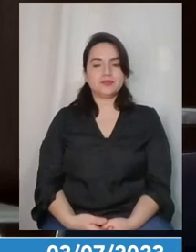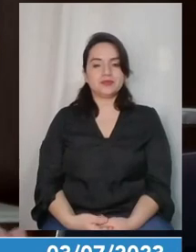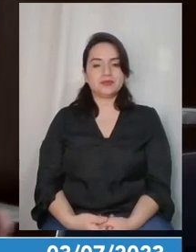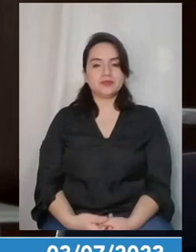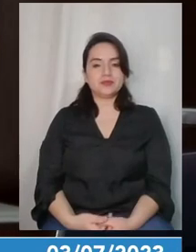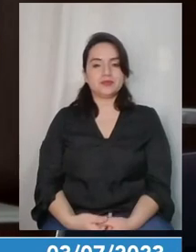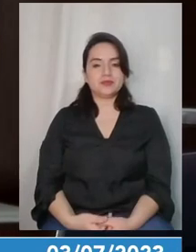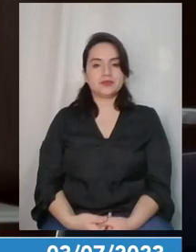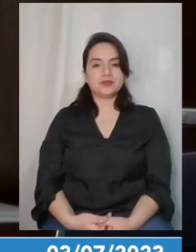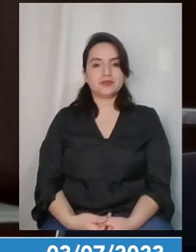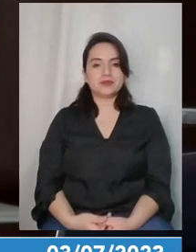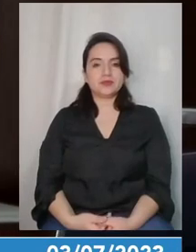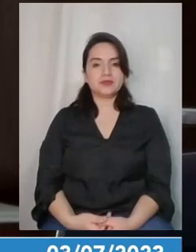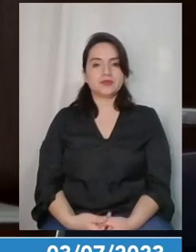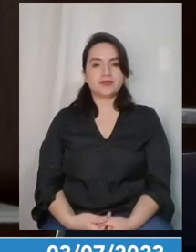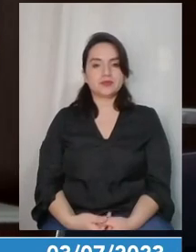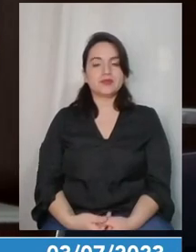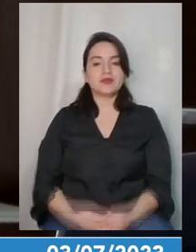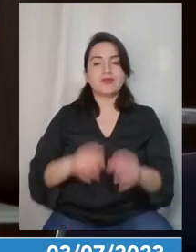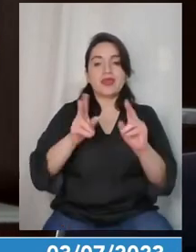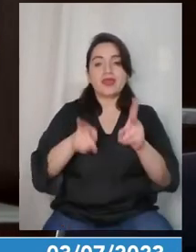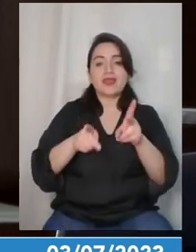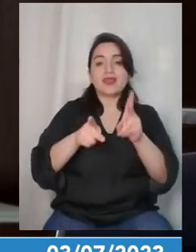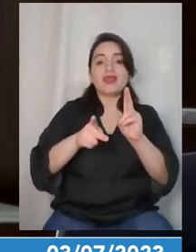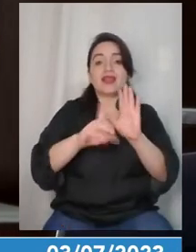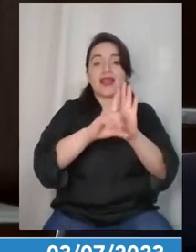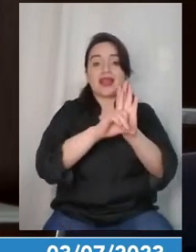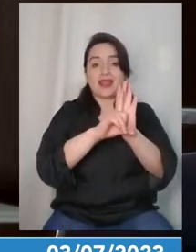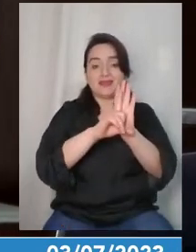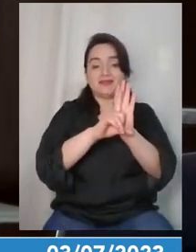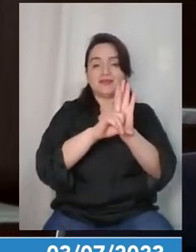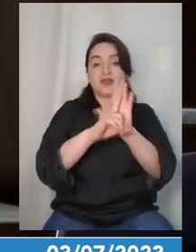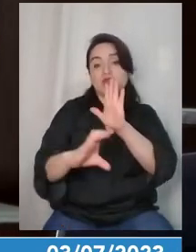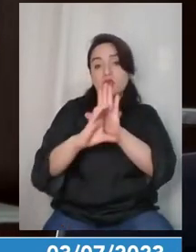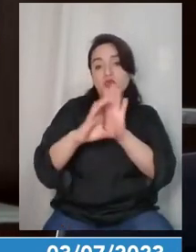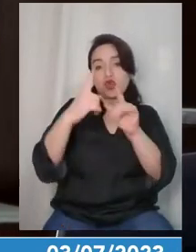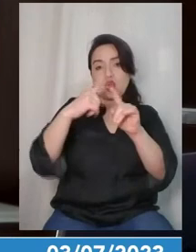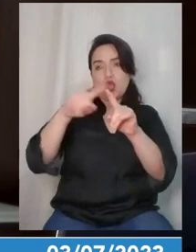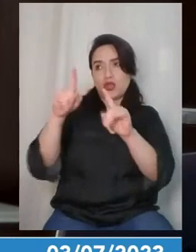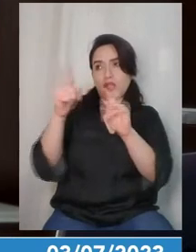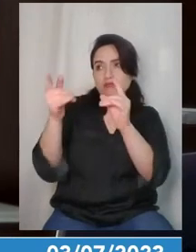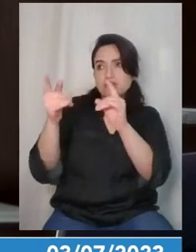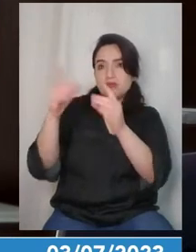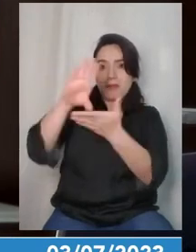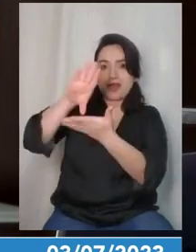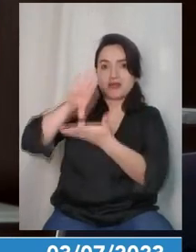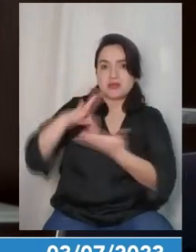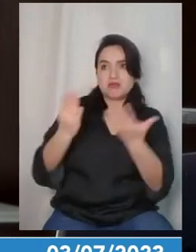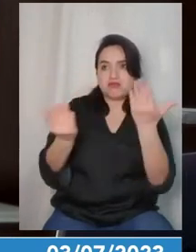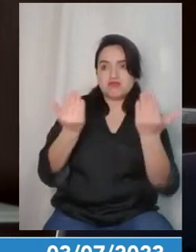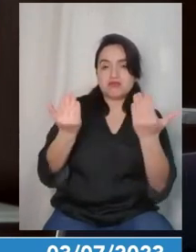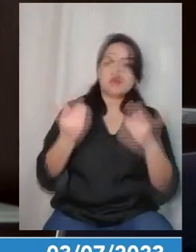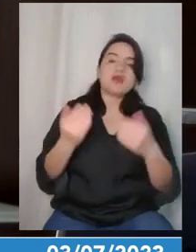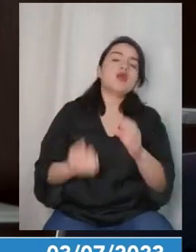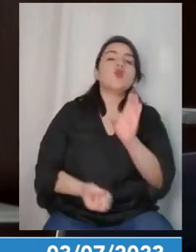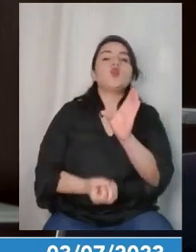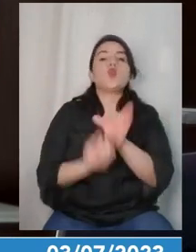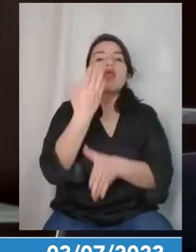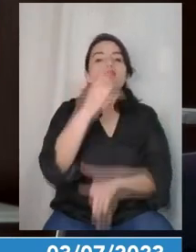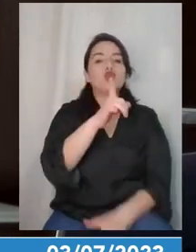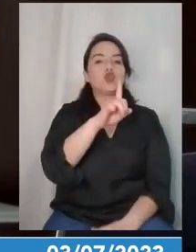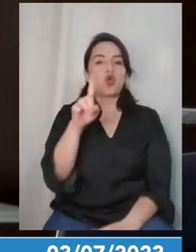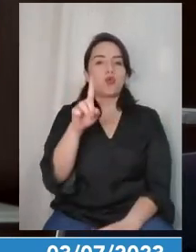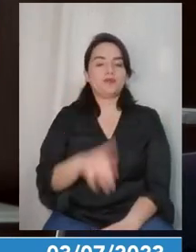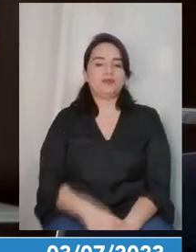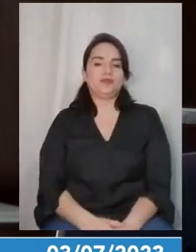Respecto del derecho comparado, podemos ver que en realidad esta temática no es algo novedoso, no es algo nuevo. ¿Ya?